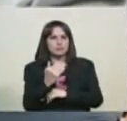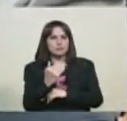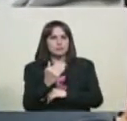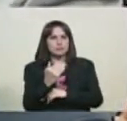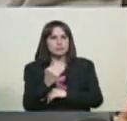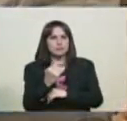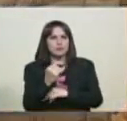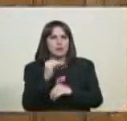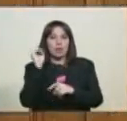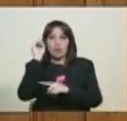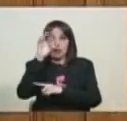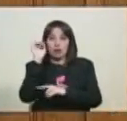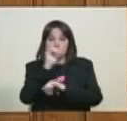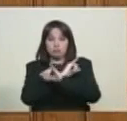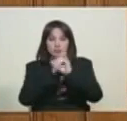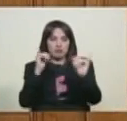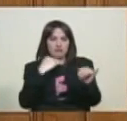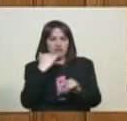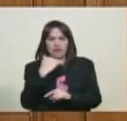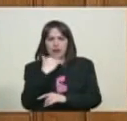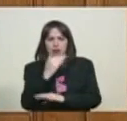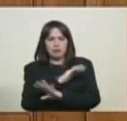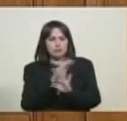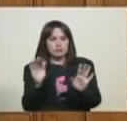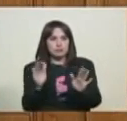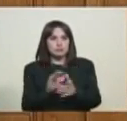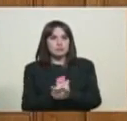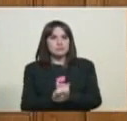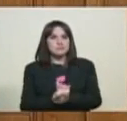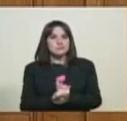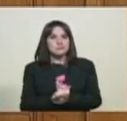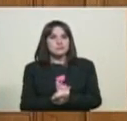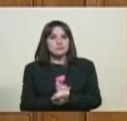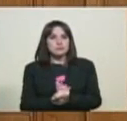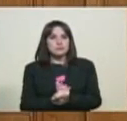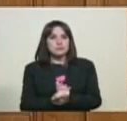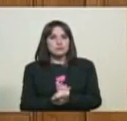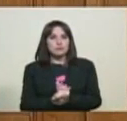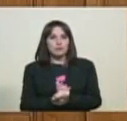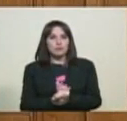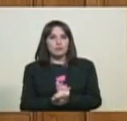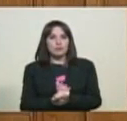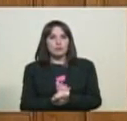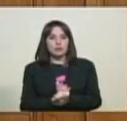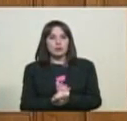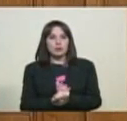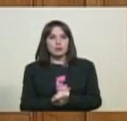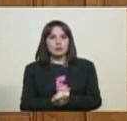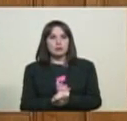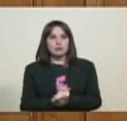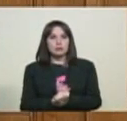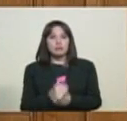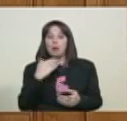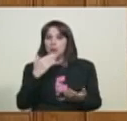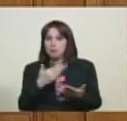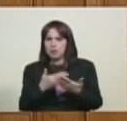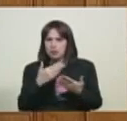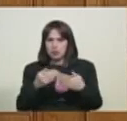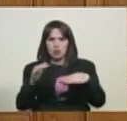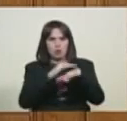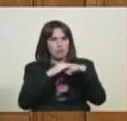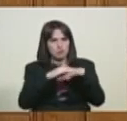estábamos al final del acto. y me habían solicitado